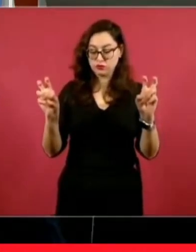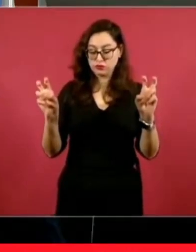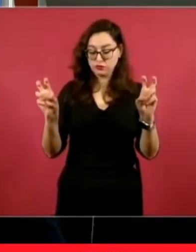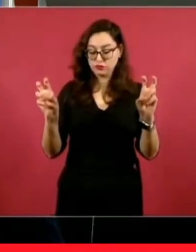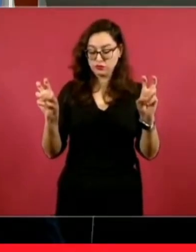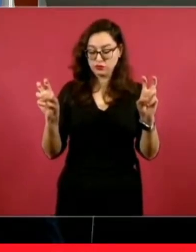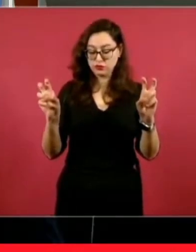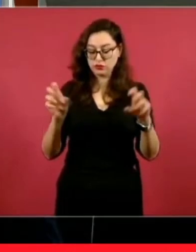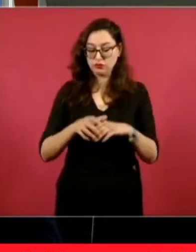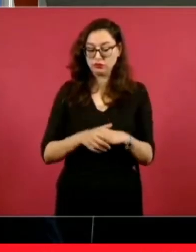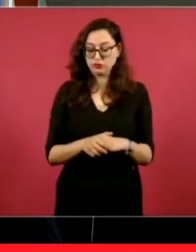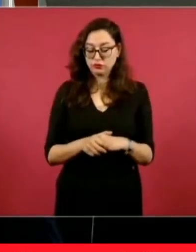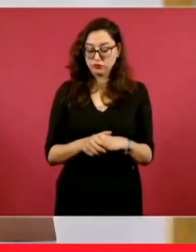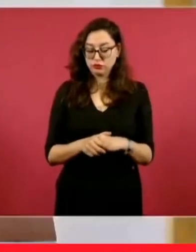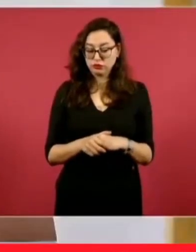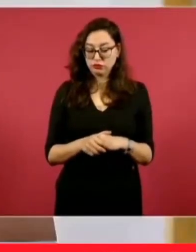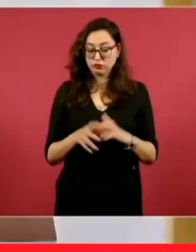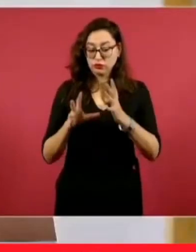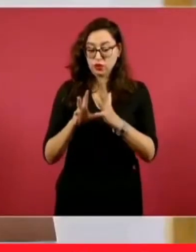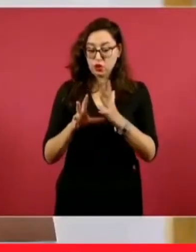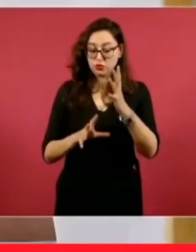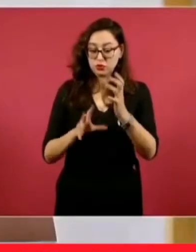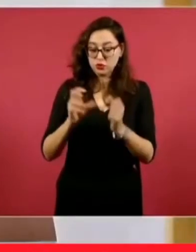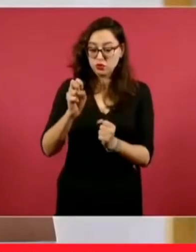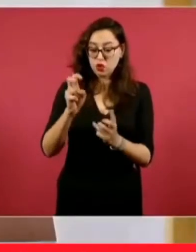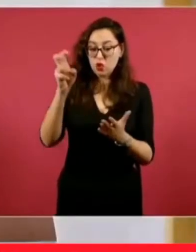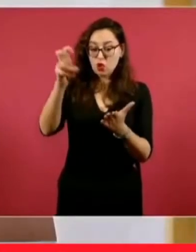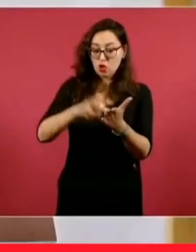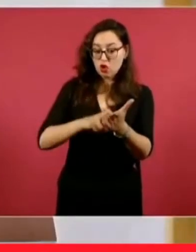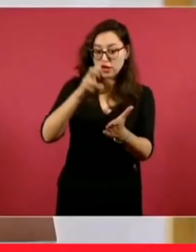contra adiciones